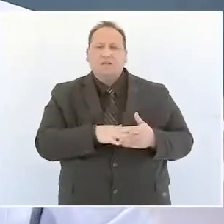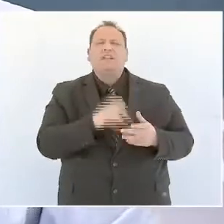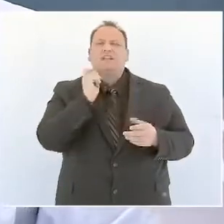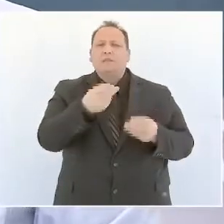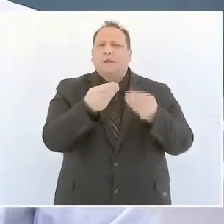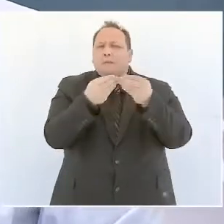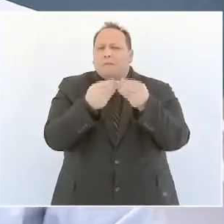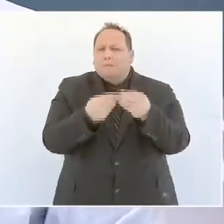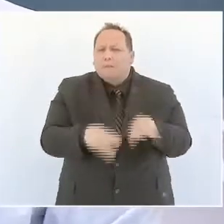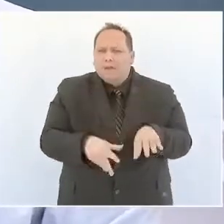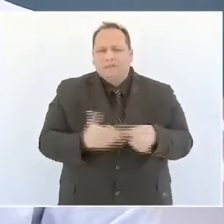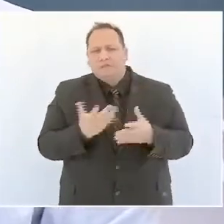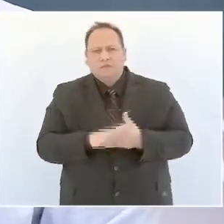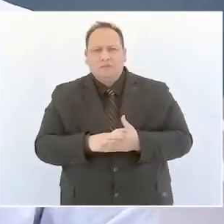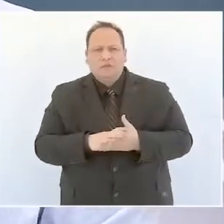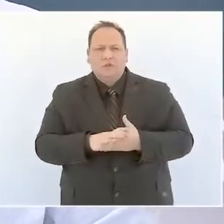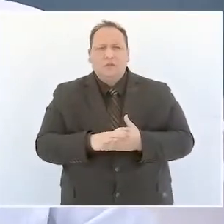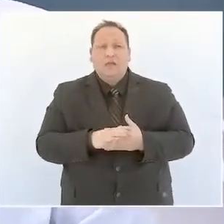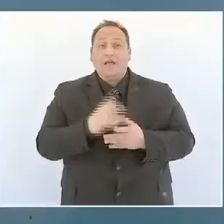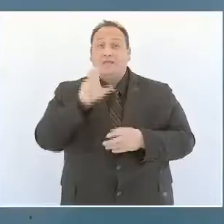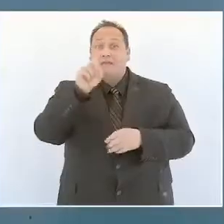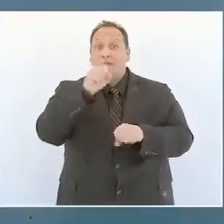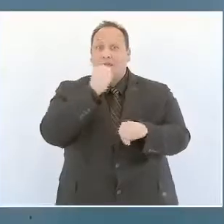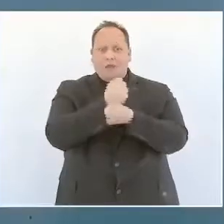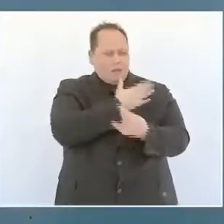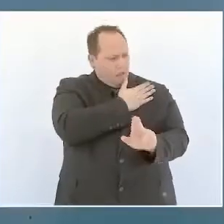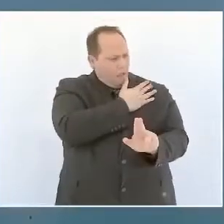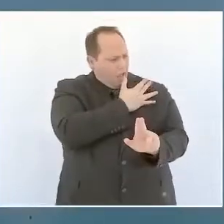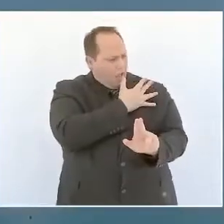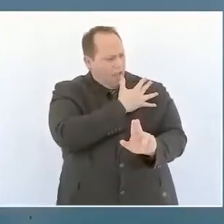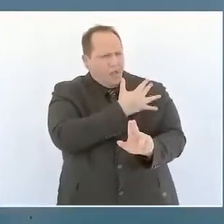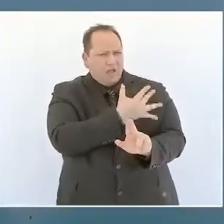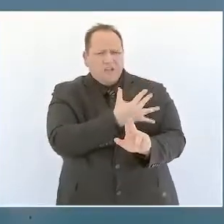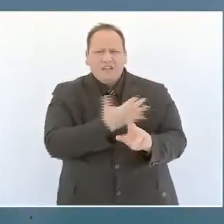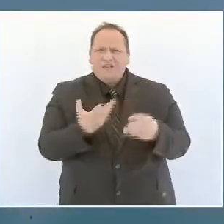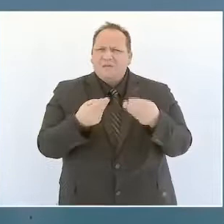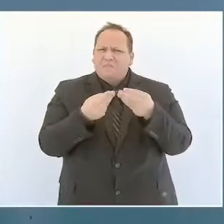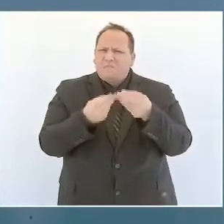En los últimos 30 años se perdieron